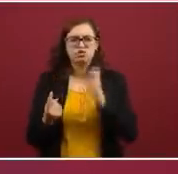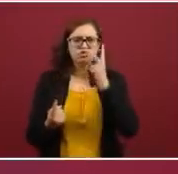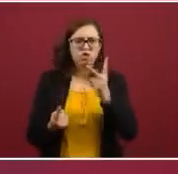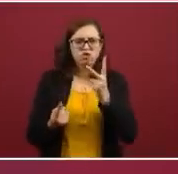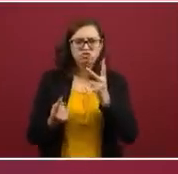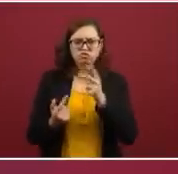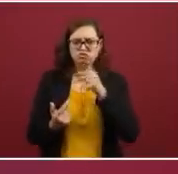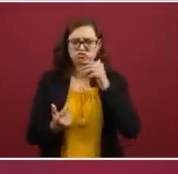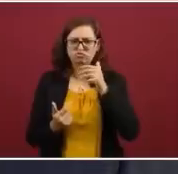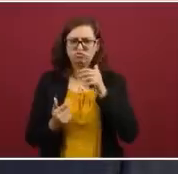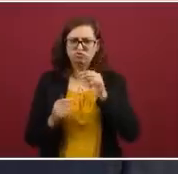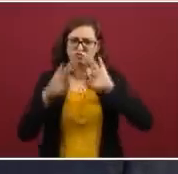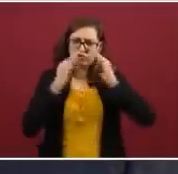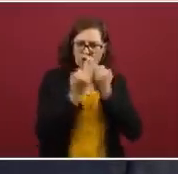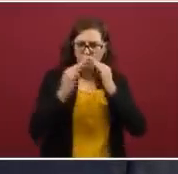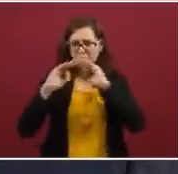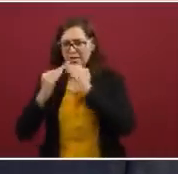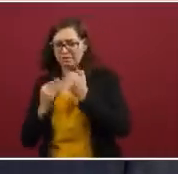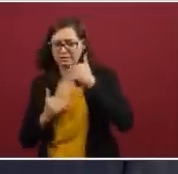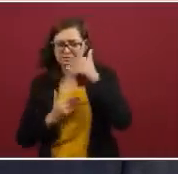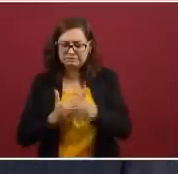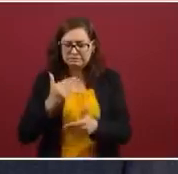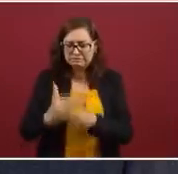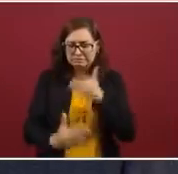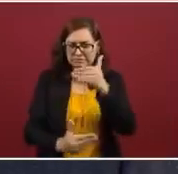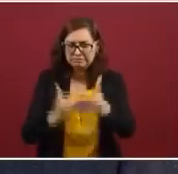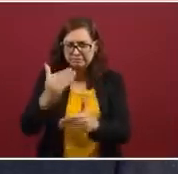etapas ya de